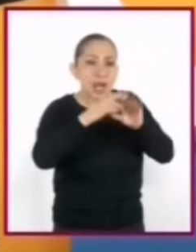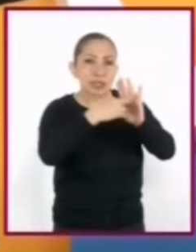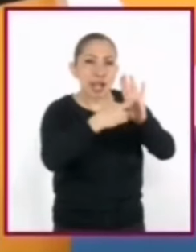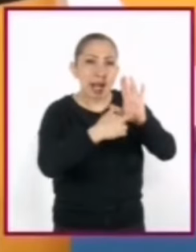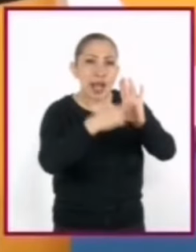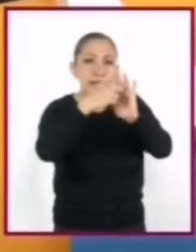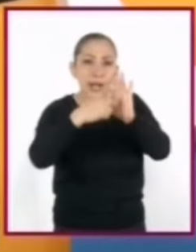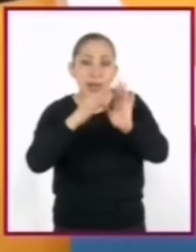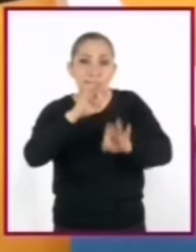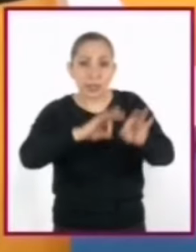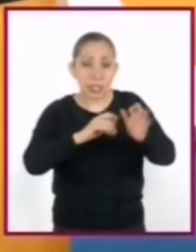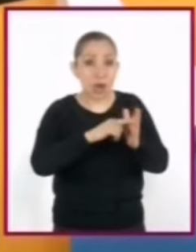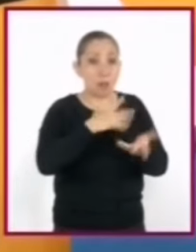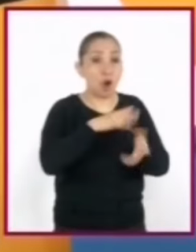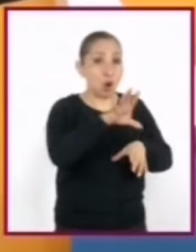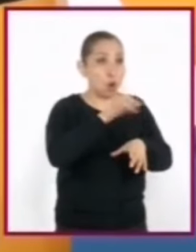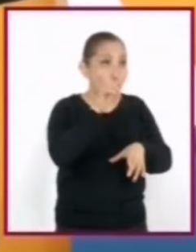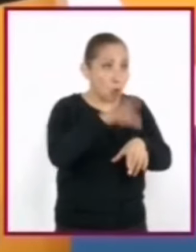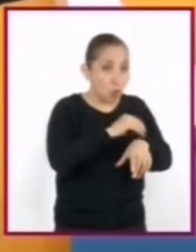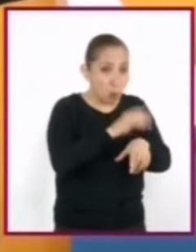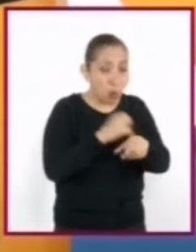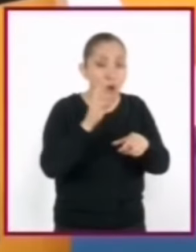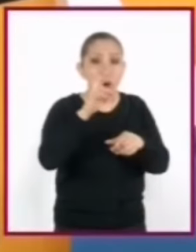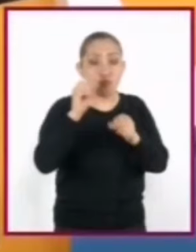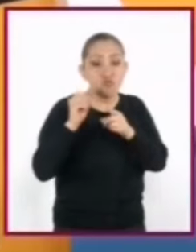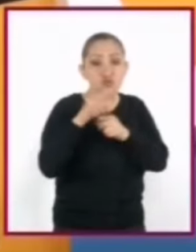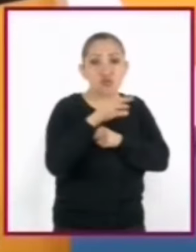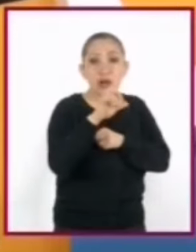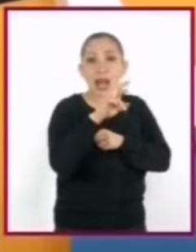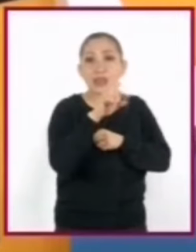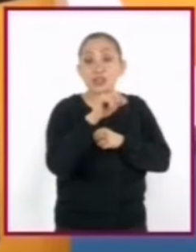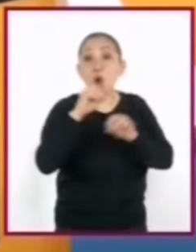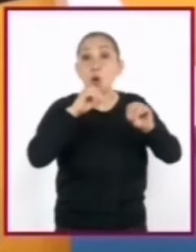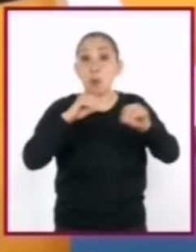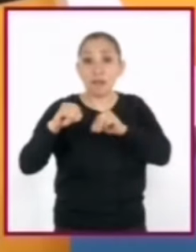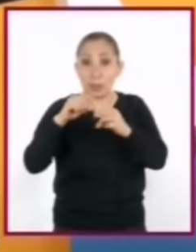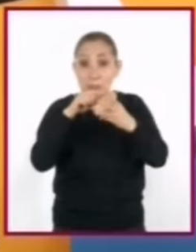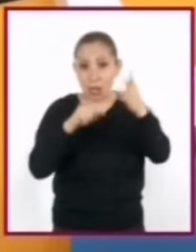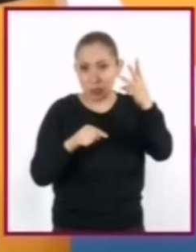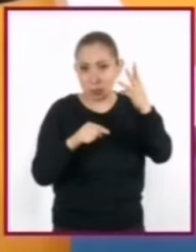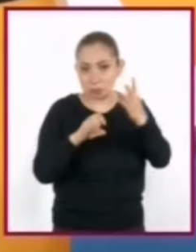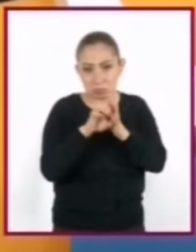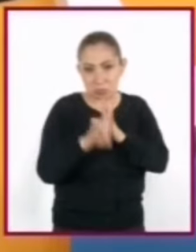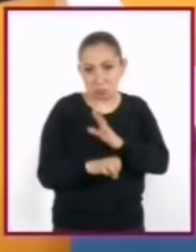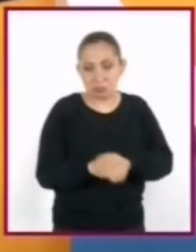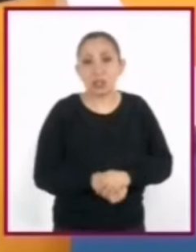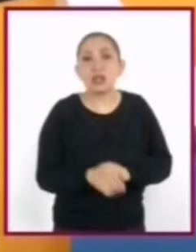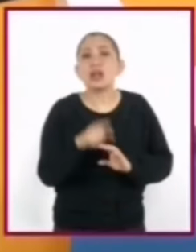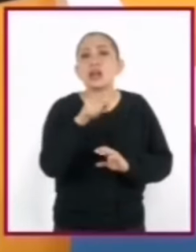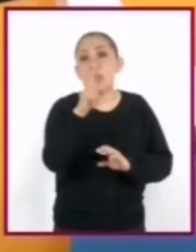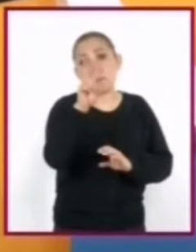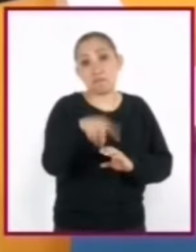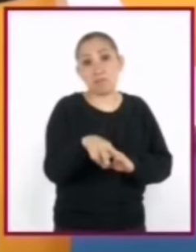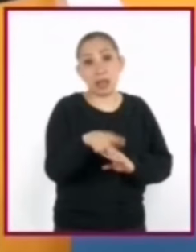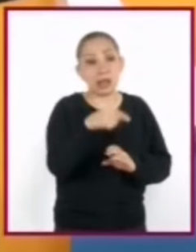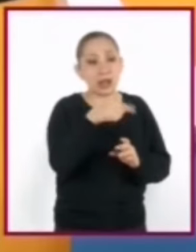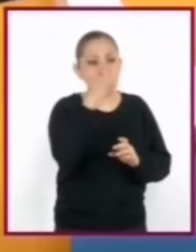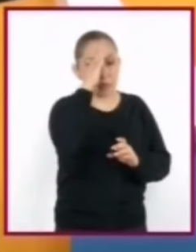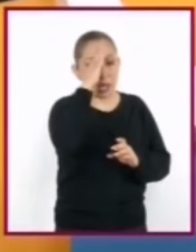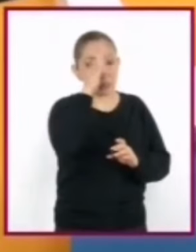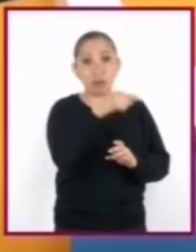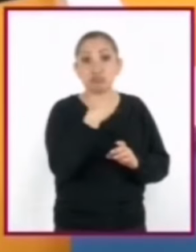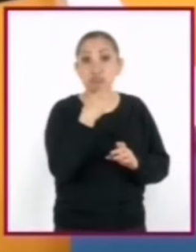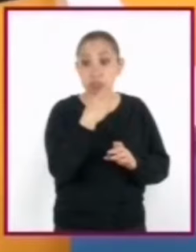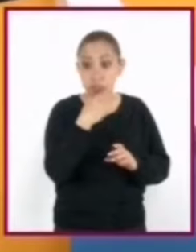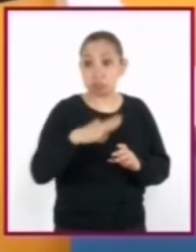principios físicos, como la electricidad, la radiación o el movimiento, por mencionar algunos, que sin lugar a duda pienso que